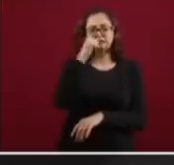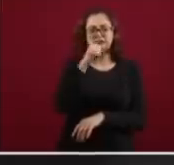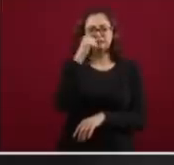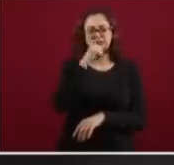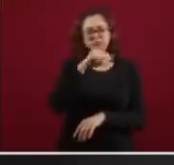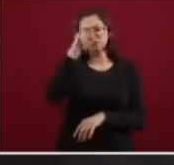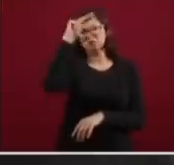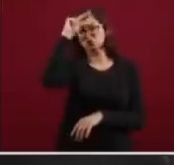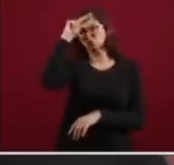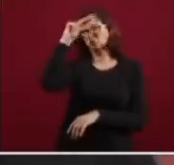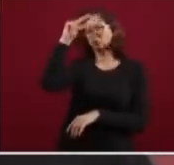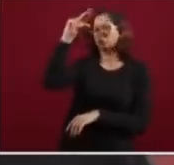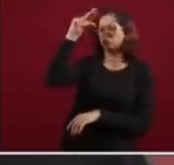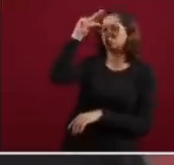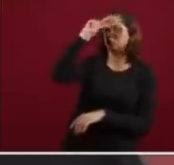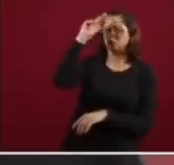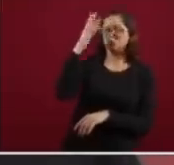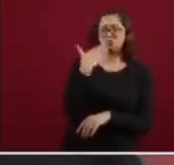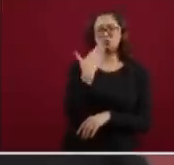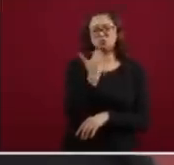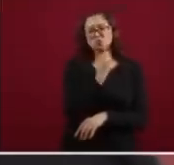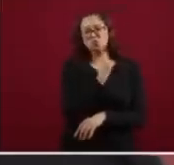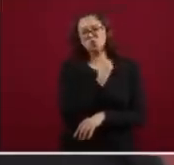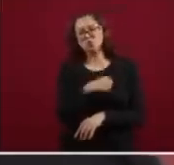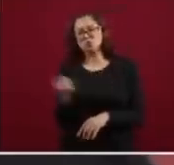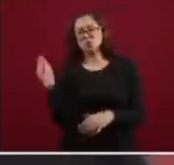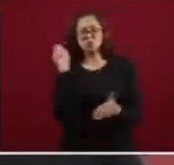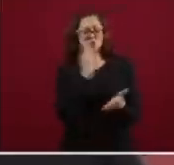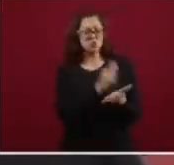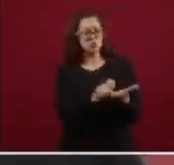intelectuales escritores